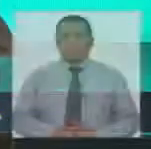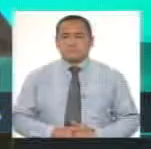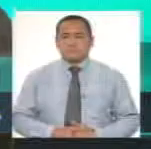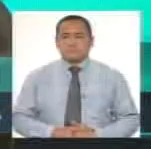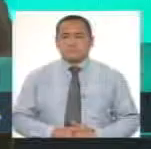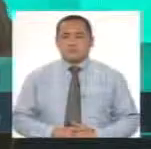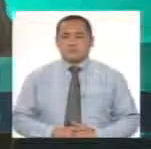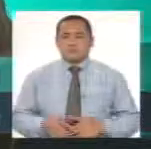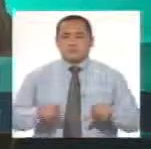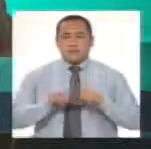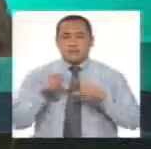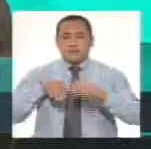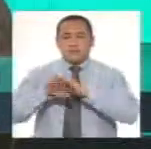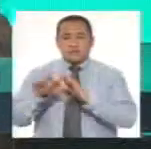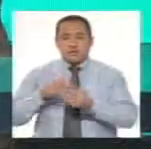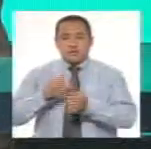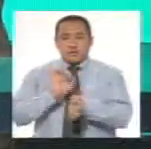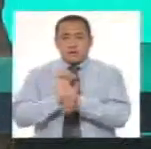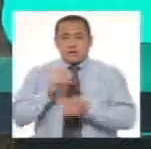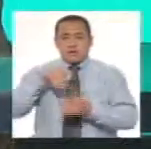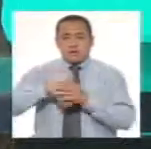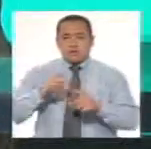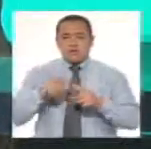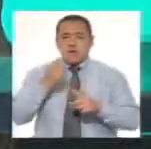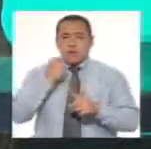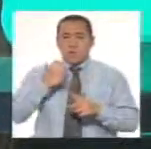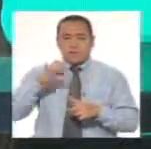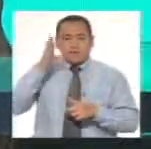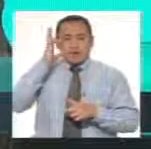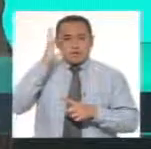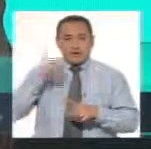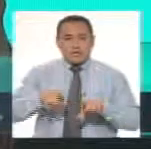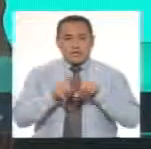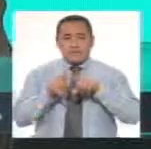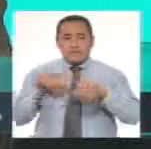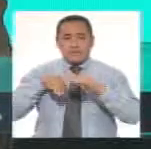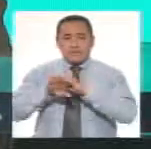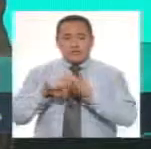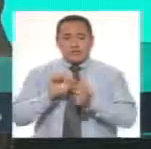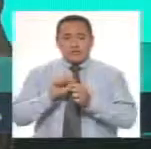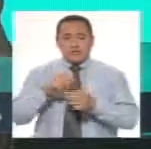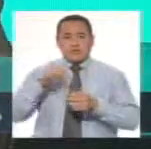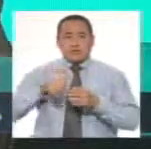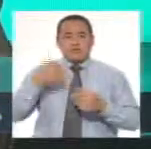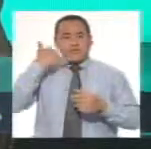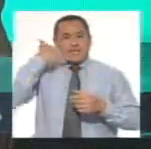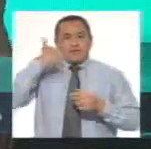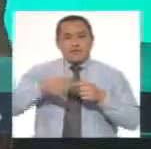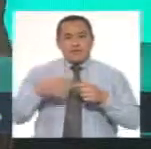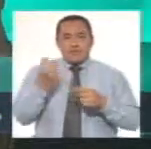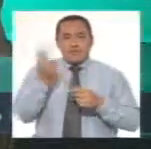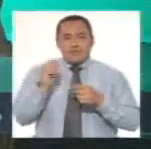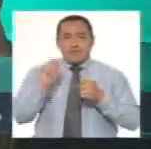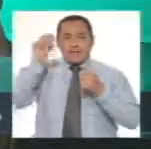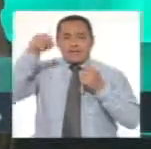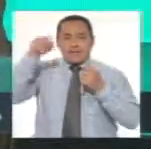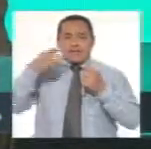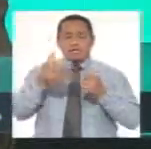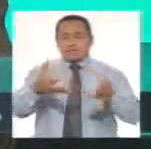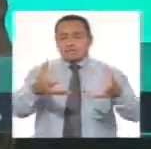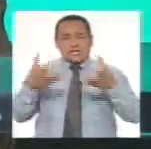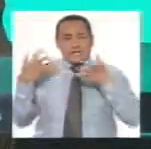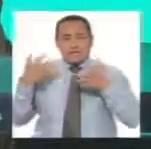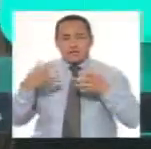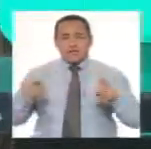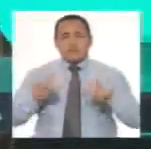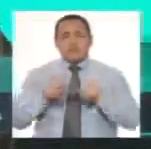son teléfonos de monedas. Públicos, como el que tiene Alberto Fujimori en su cárcel. Exactamente, entonces se trata de que esos teléfonos, digamos, sean retirados y entre un